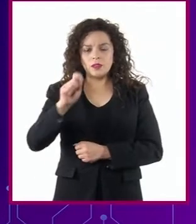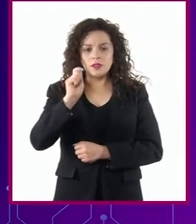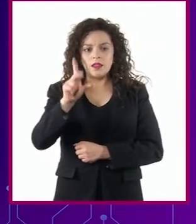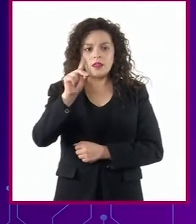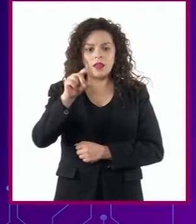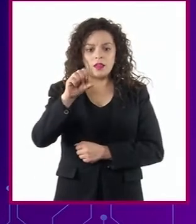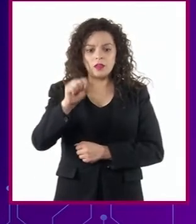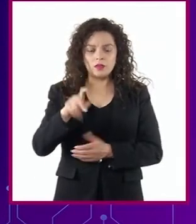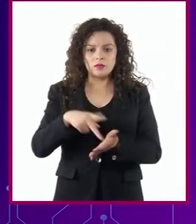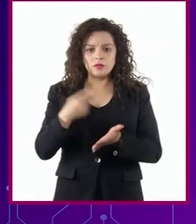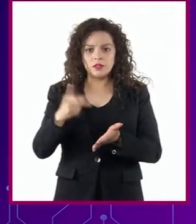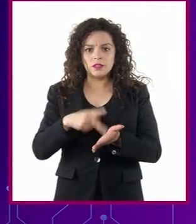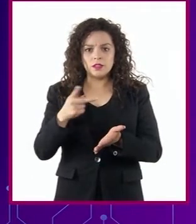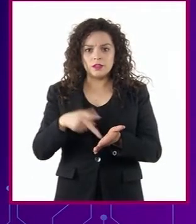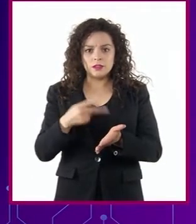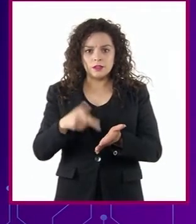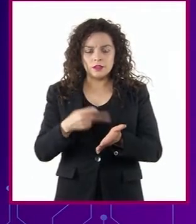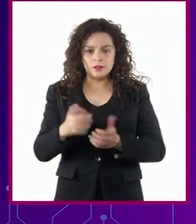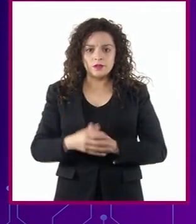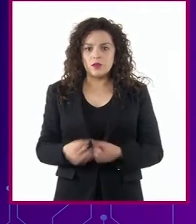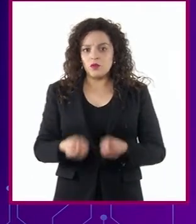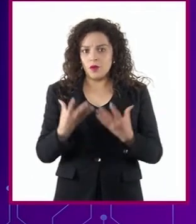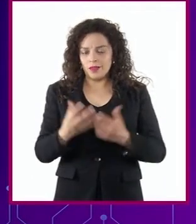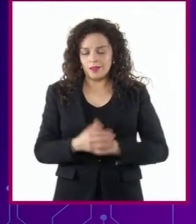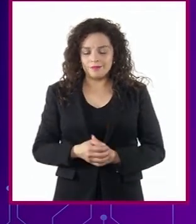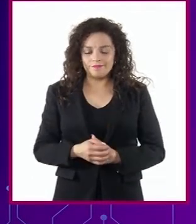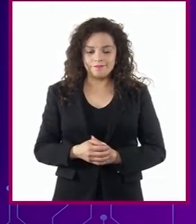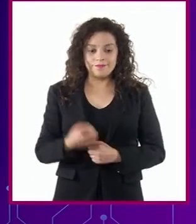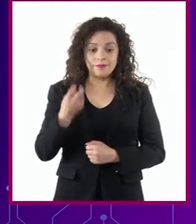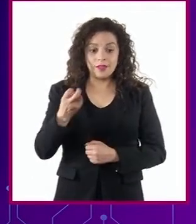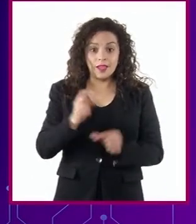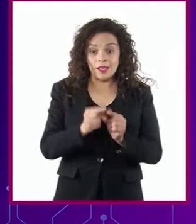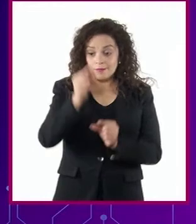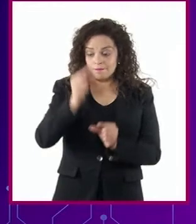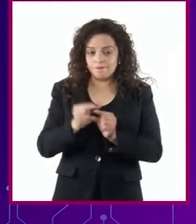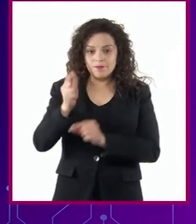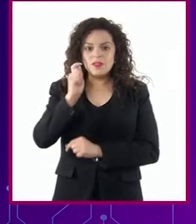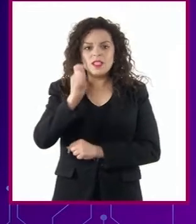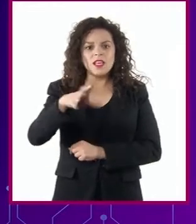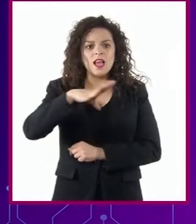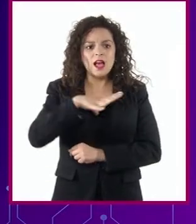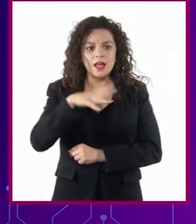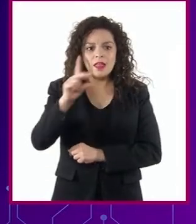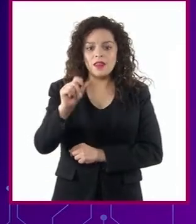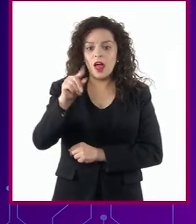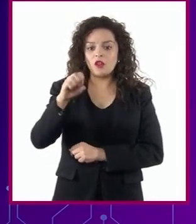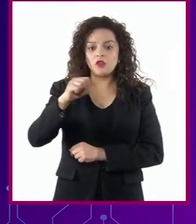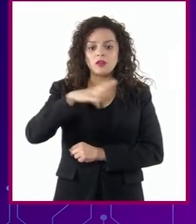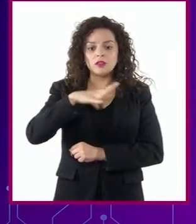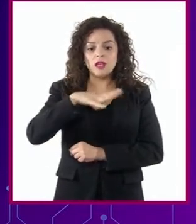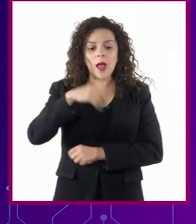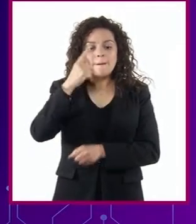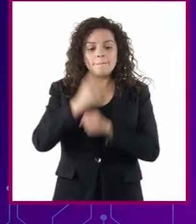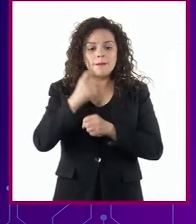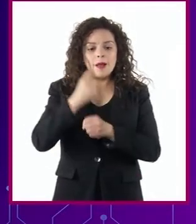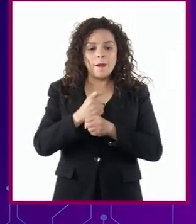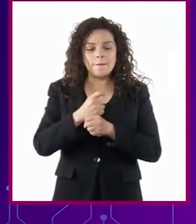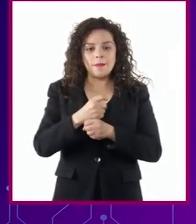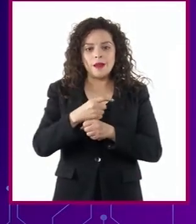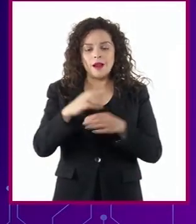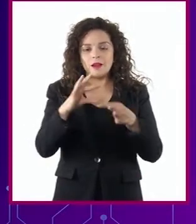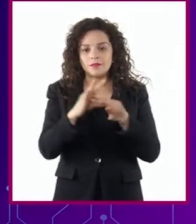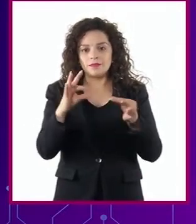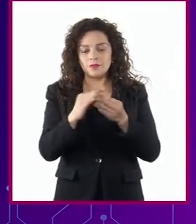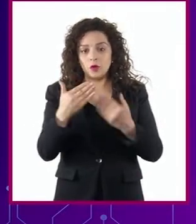dentro de los intervalos. En el presente histograma se encuentran los datos que se mencionan en la situación 1, respecto a